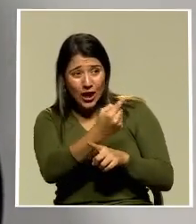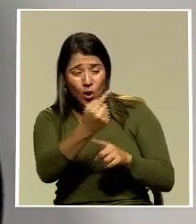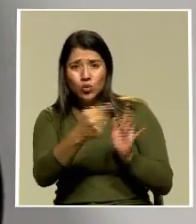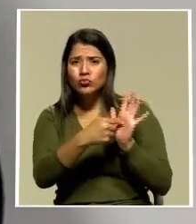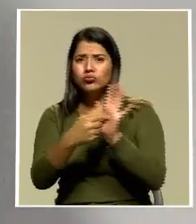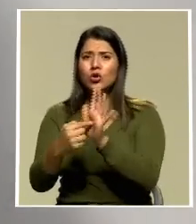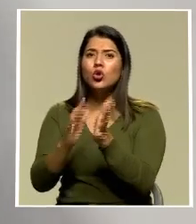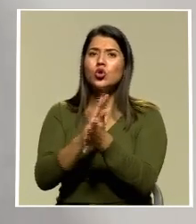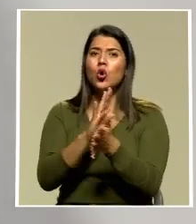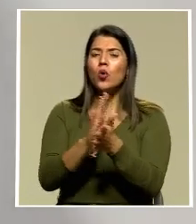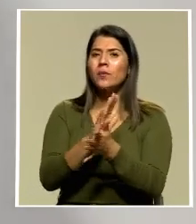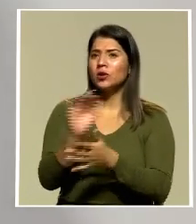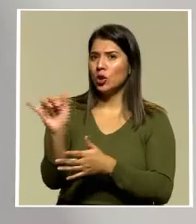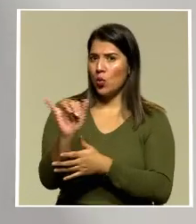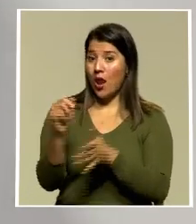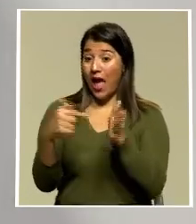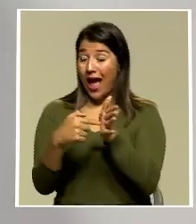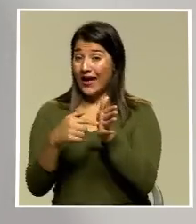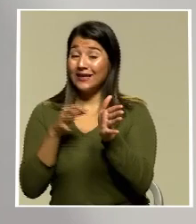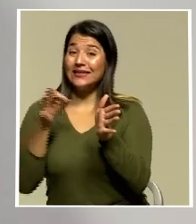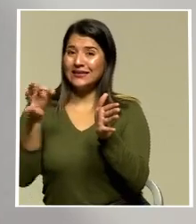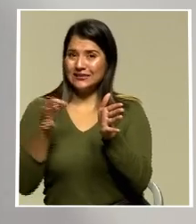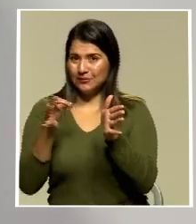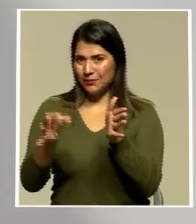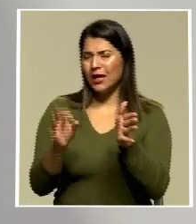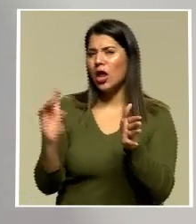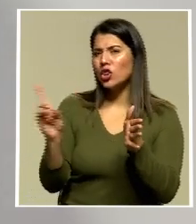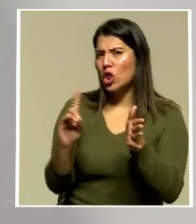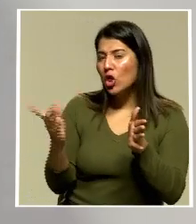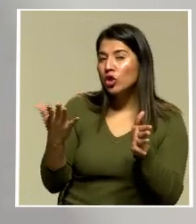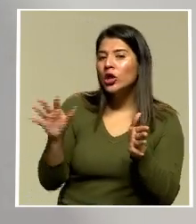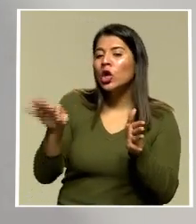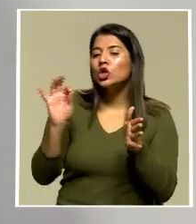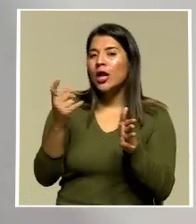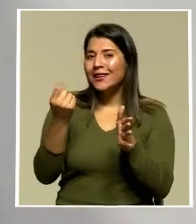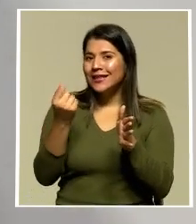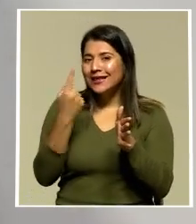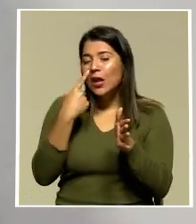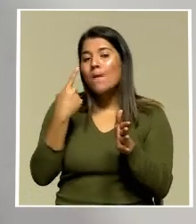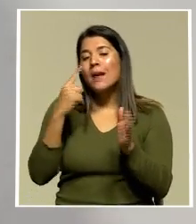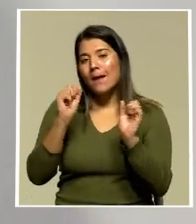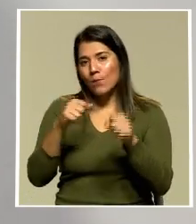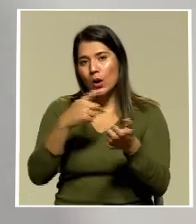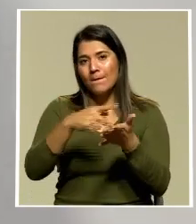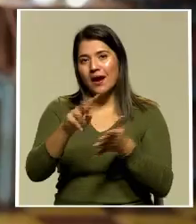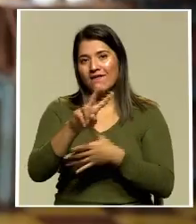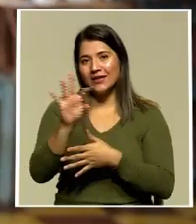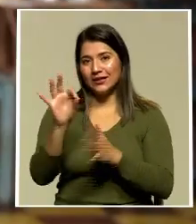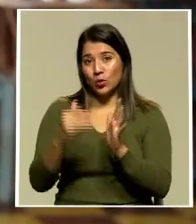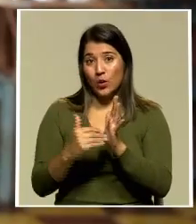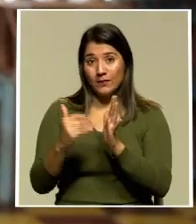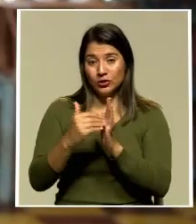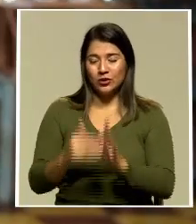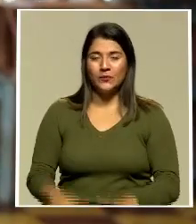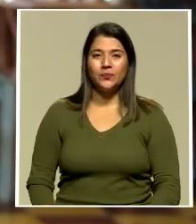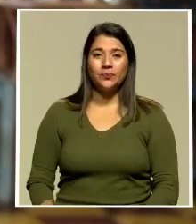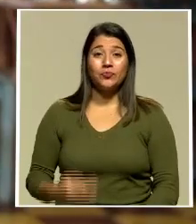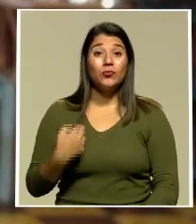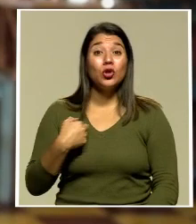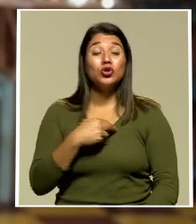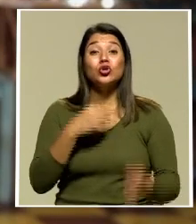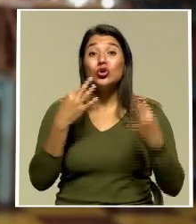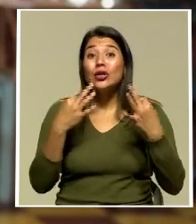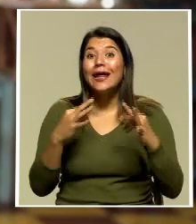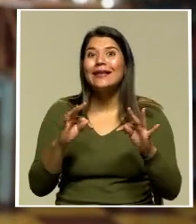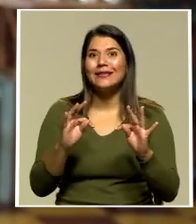estoy presentando, donde se demuestre de dónde vino el financiamiento de cada uno para esos 29 millones de dólares. Intentamos conversar con